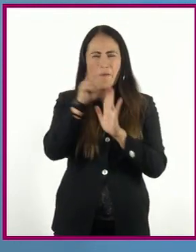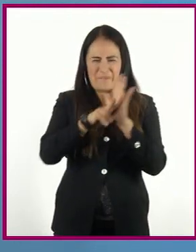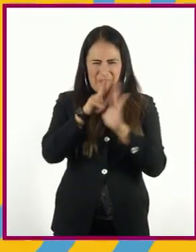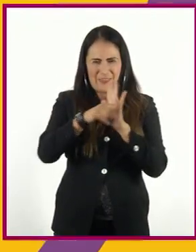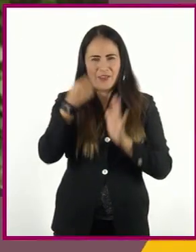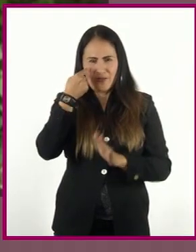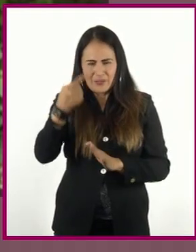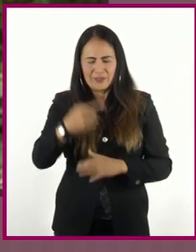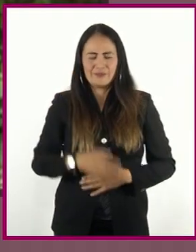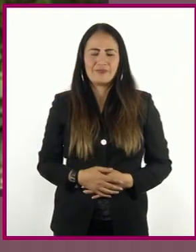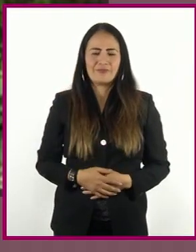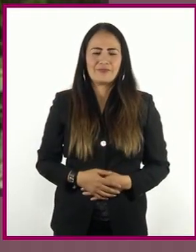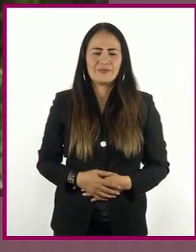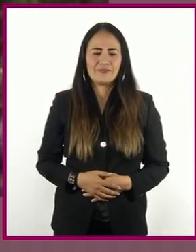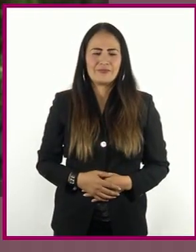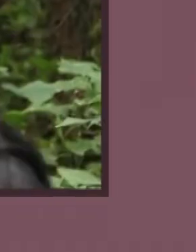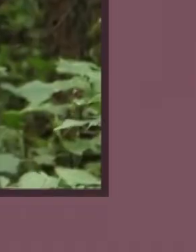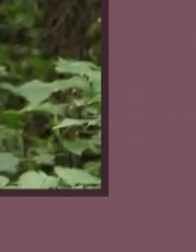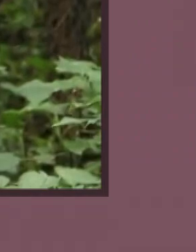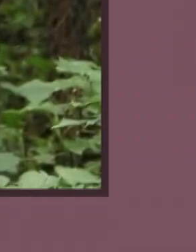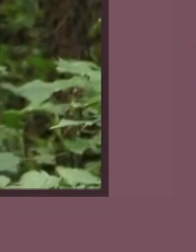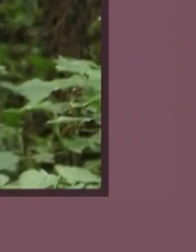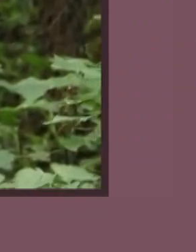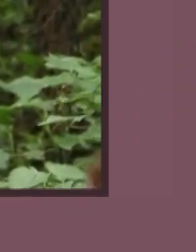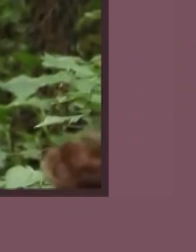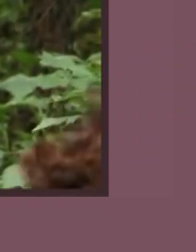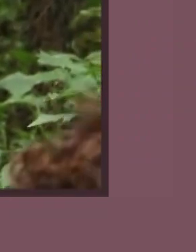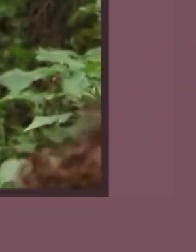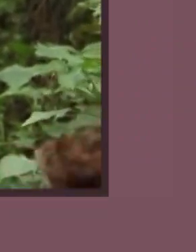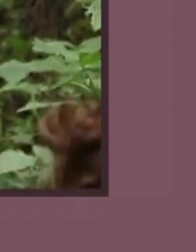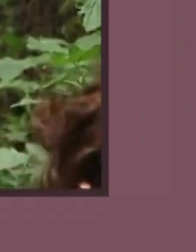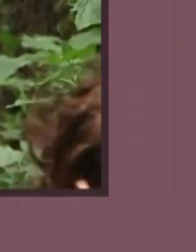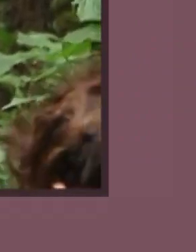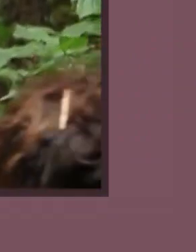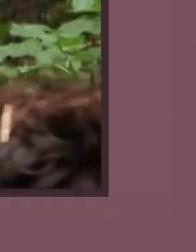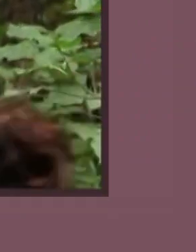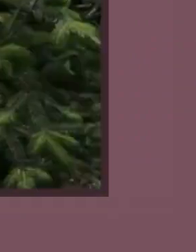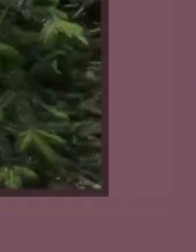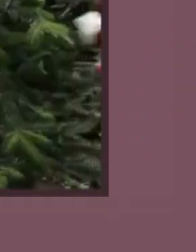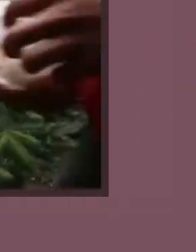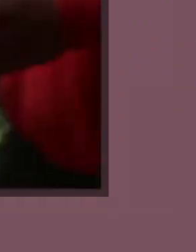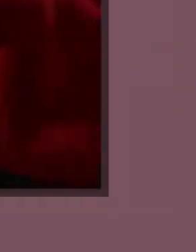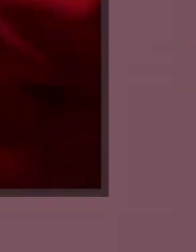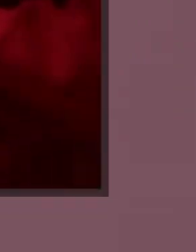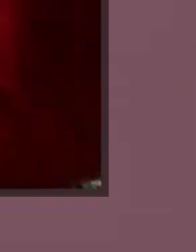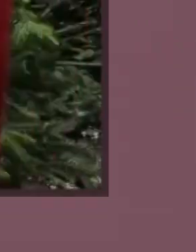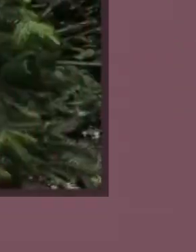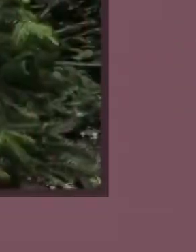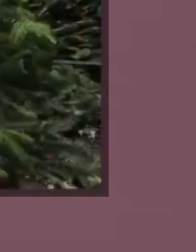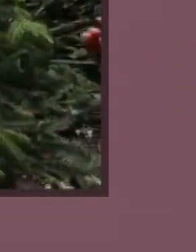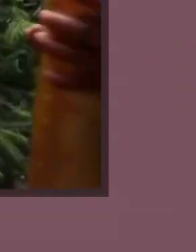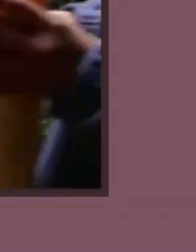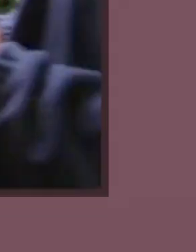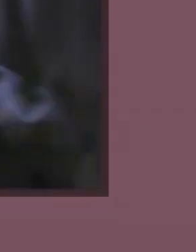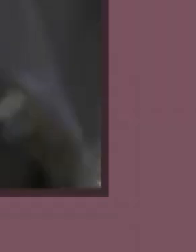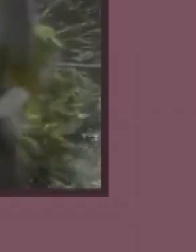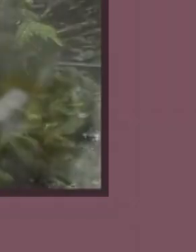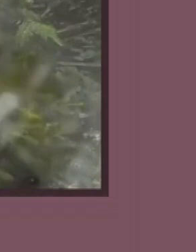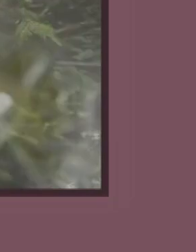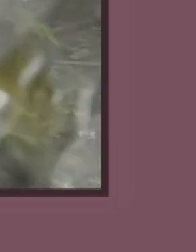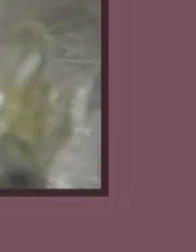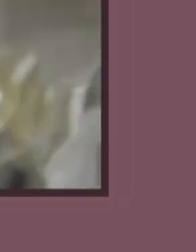video. Como el alba, pura, sencilla y sin mancha, qué